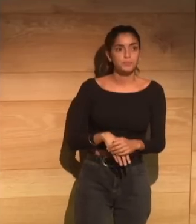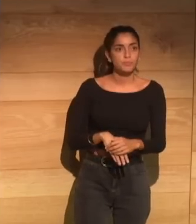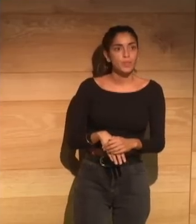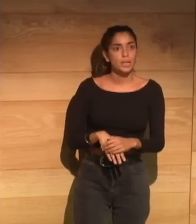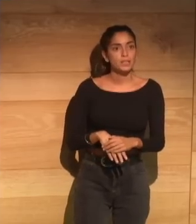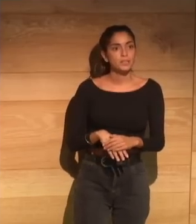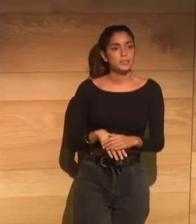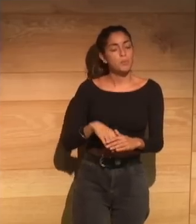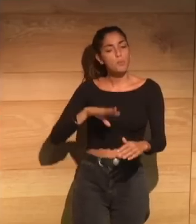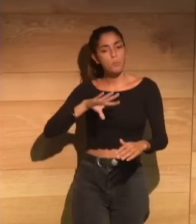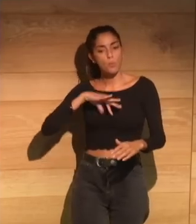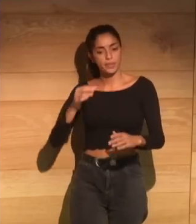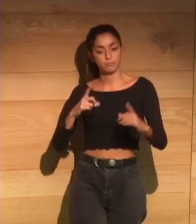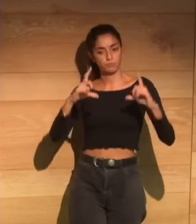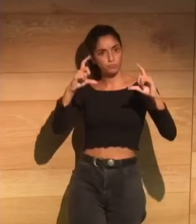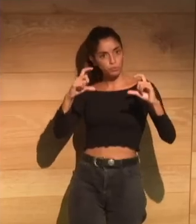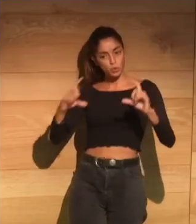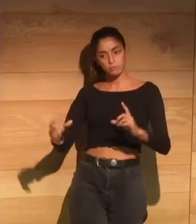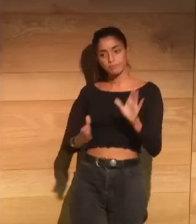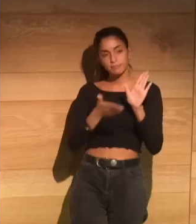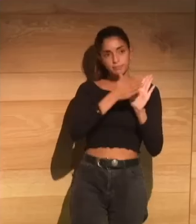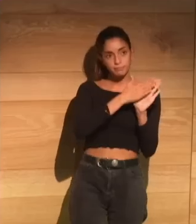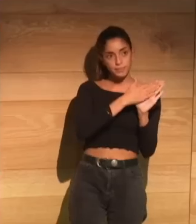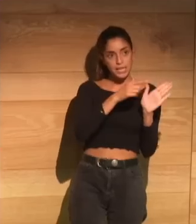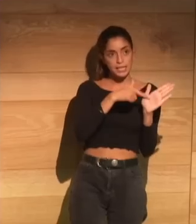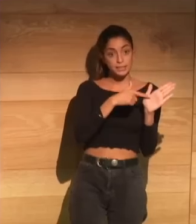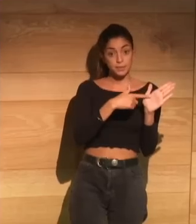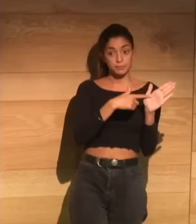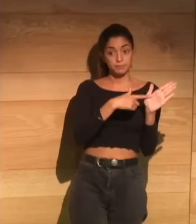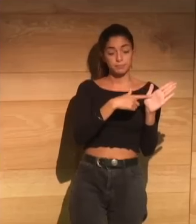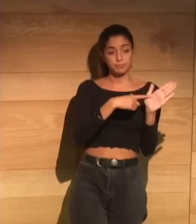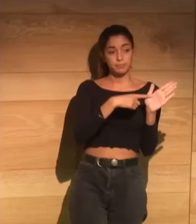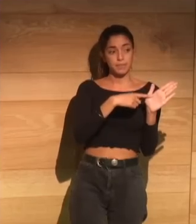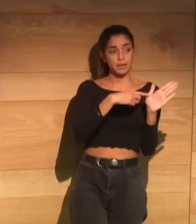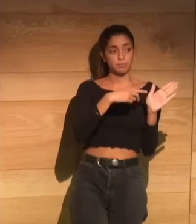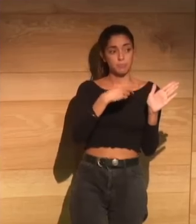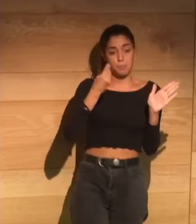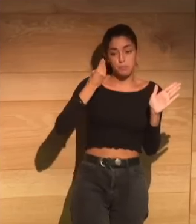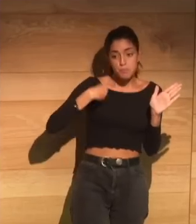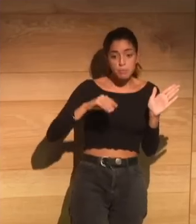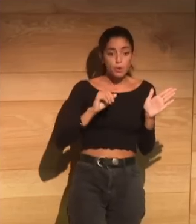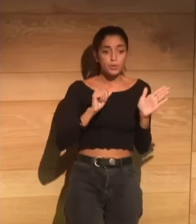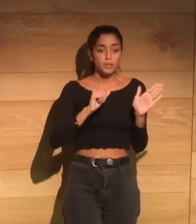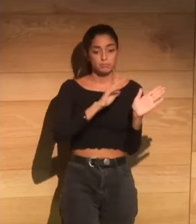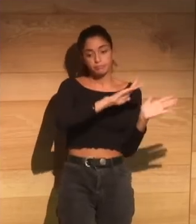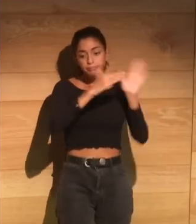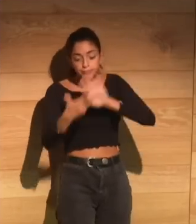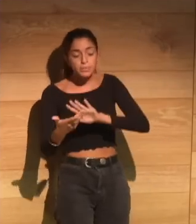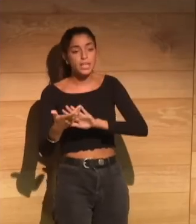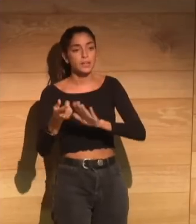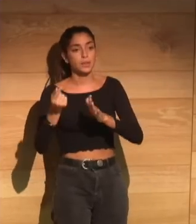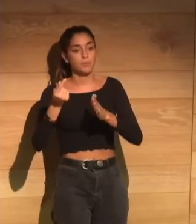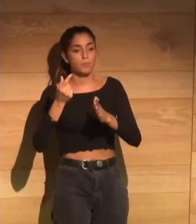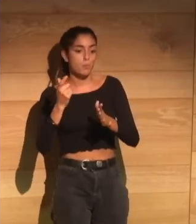que son capaces de coger una foto y hacértela exactamente igual con un bolivic. Lo habréis visto alguna vez, ¿no? Sí, hay gente maravillosa.